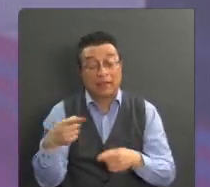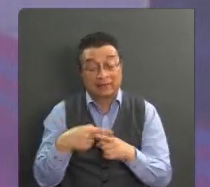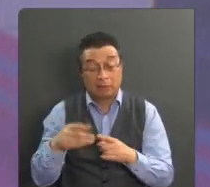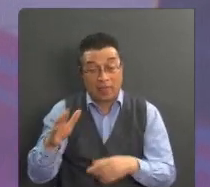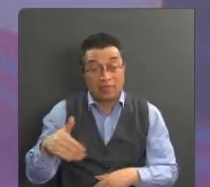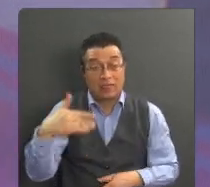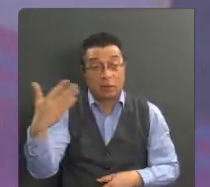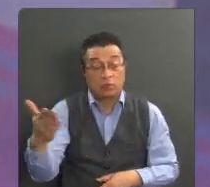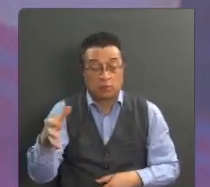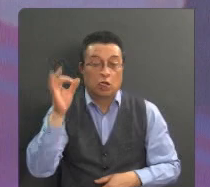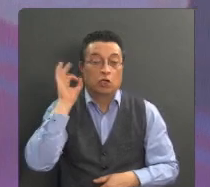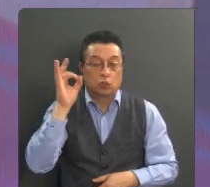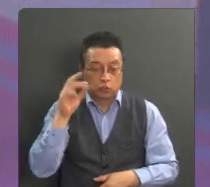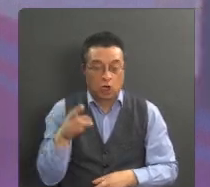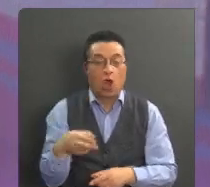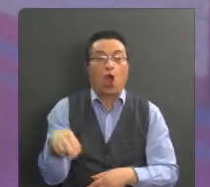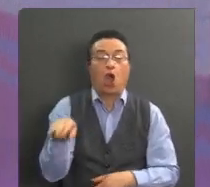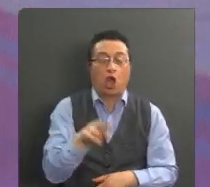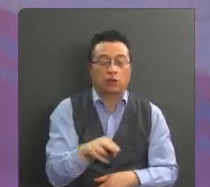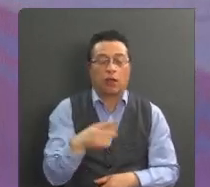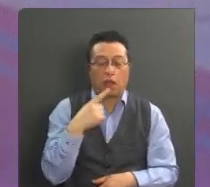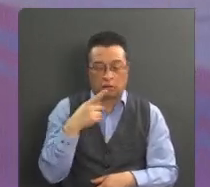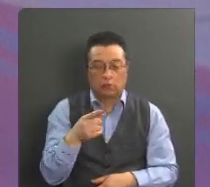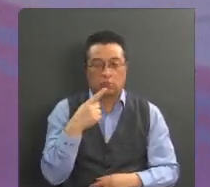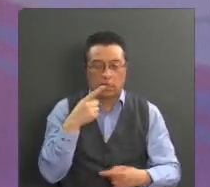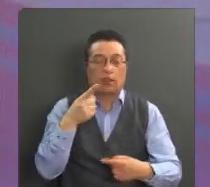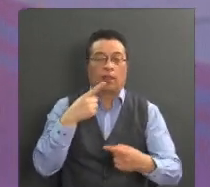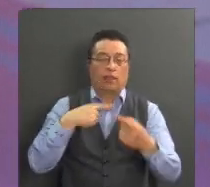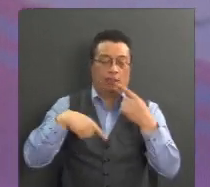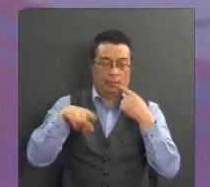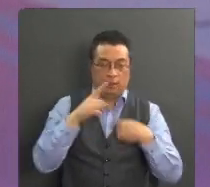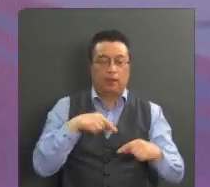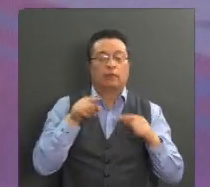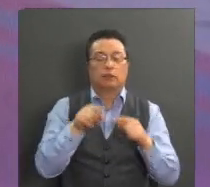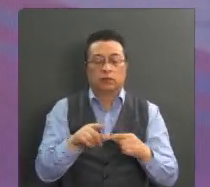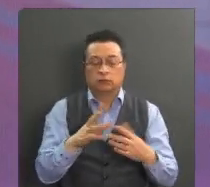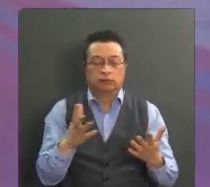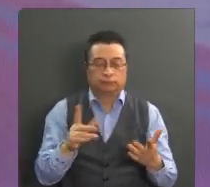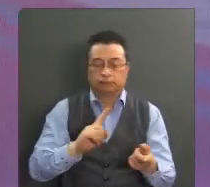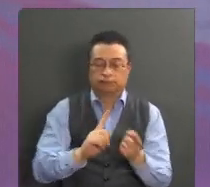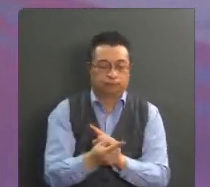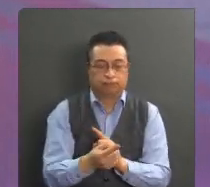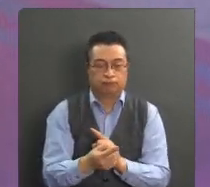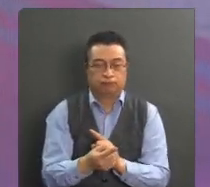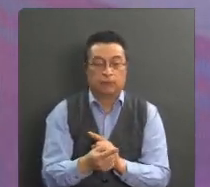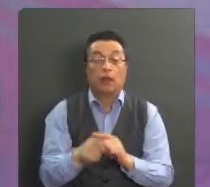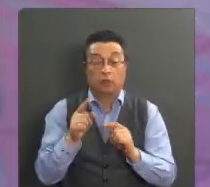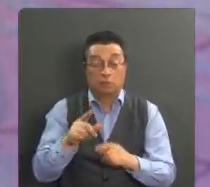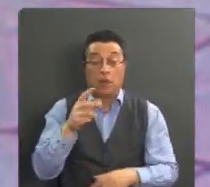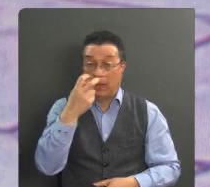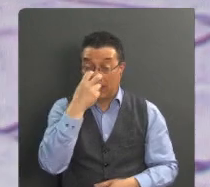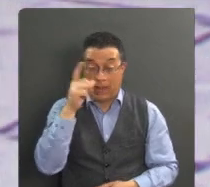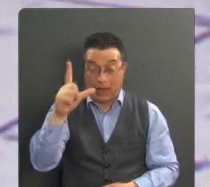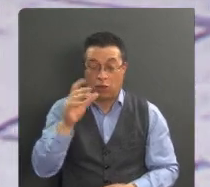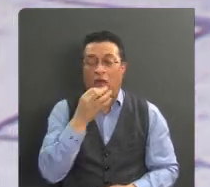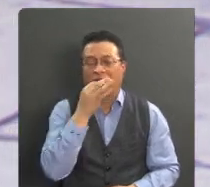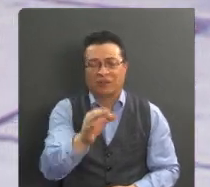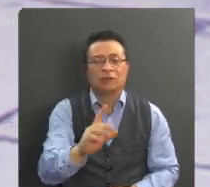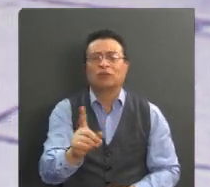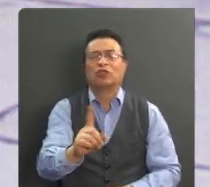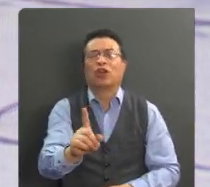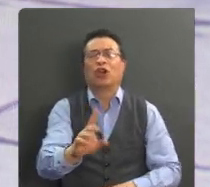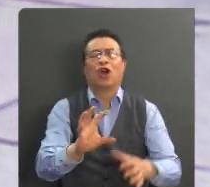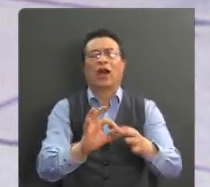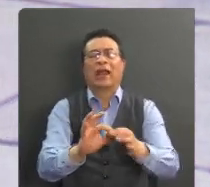se reunieron de nuevo y resolvieron echar pie atrás a esa decisión. Pero antes de eso, Ricardo Lagos les dijo, no gracias, no me